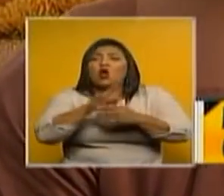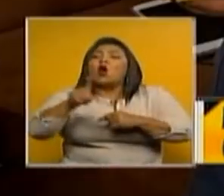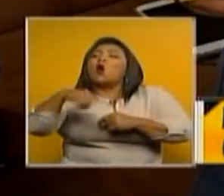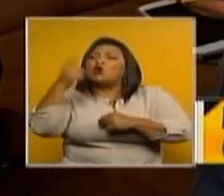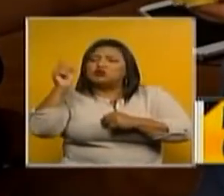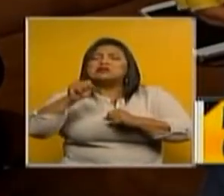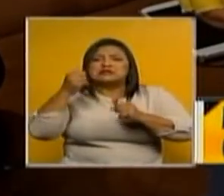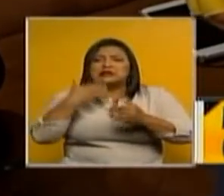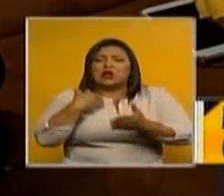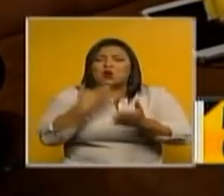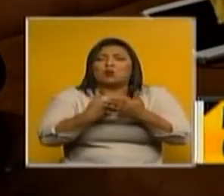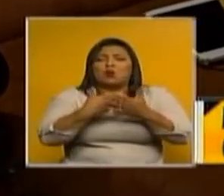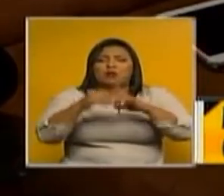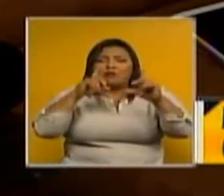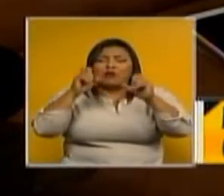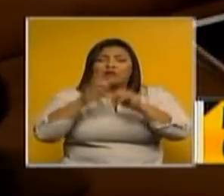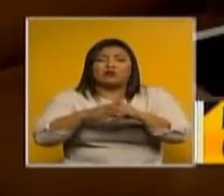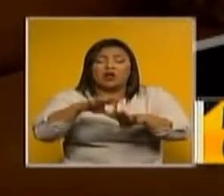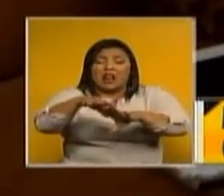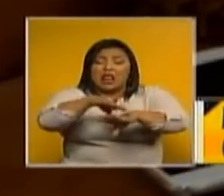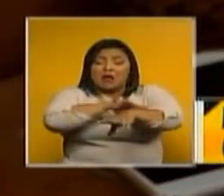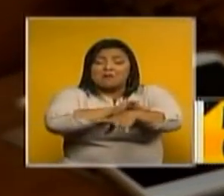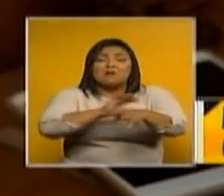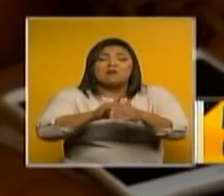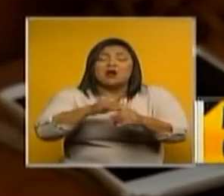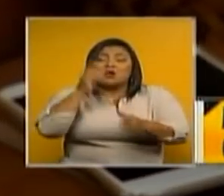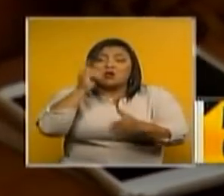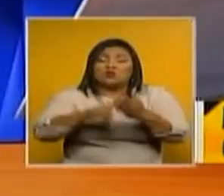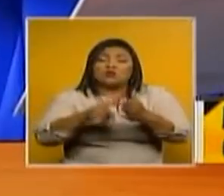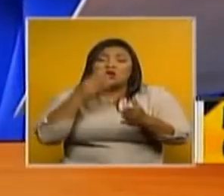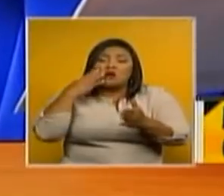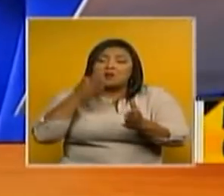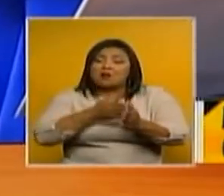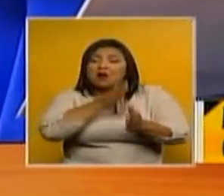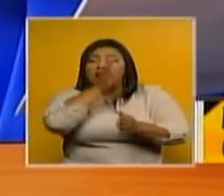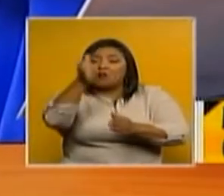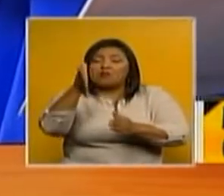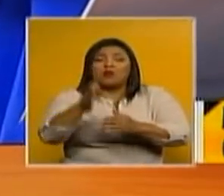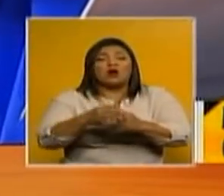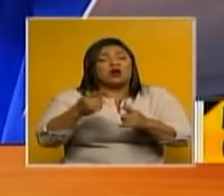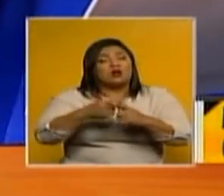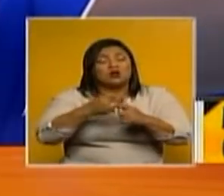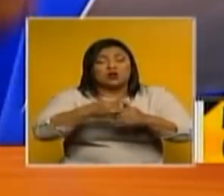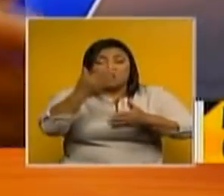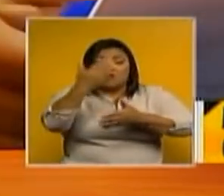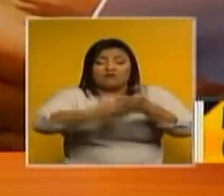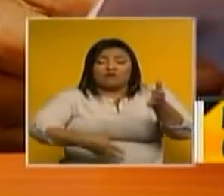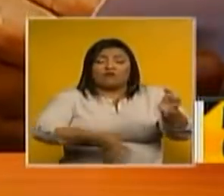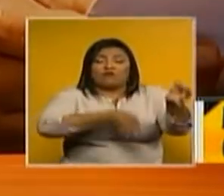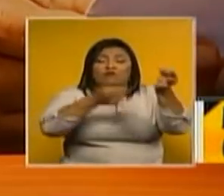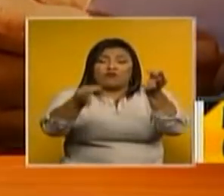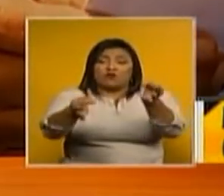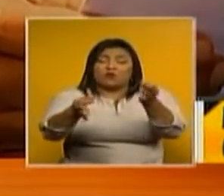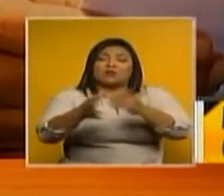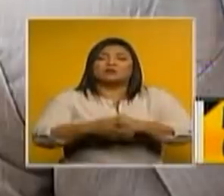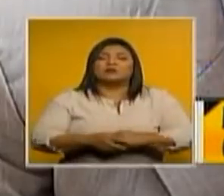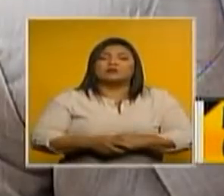sí. Y en cuanto a la lesión en la mano derecha denunciada por la madre, este fue el informe médico de la unidad